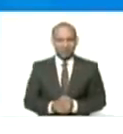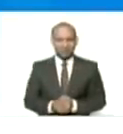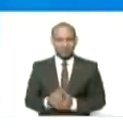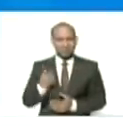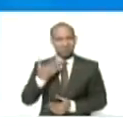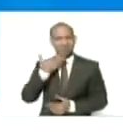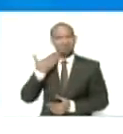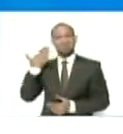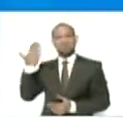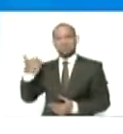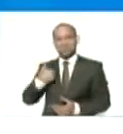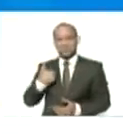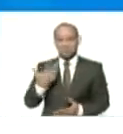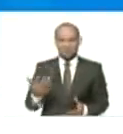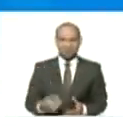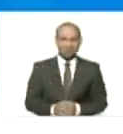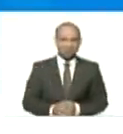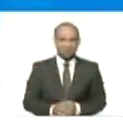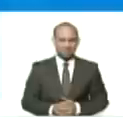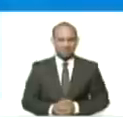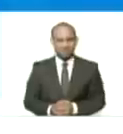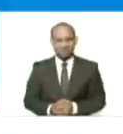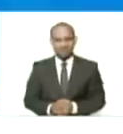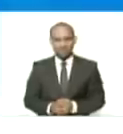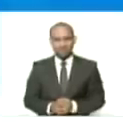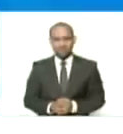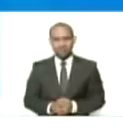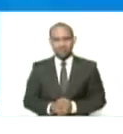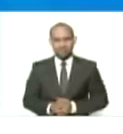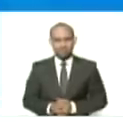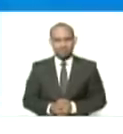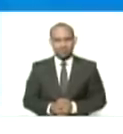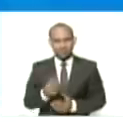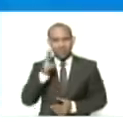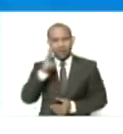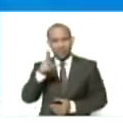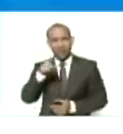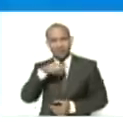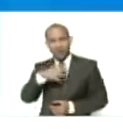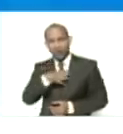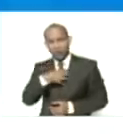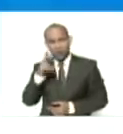Galán y primer actor, además. ¿Ah? ¿Han visto esa novela?